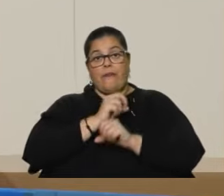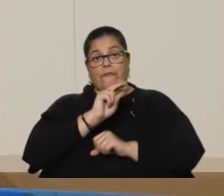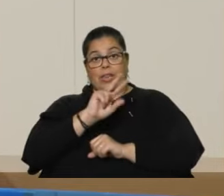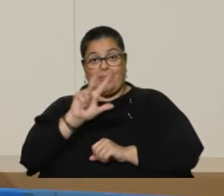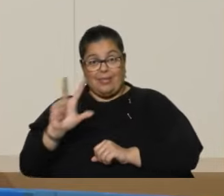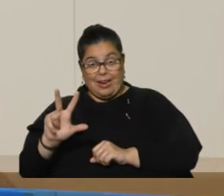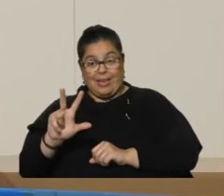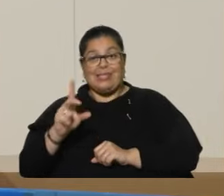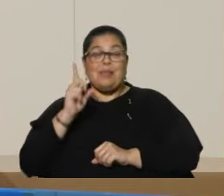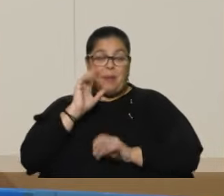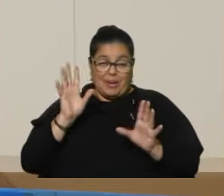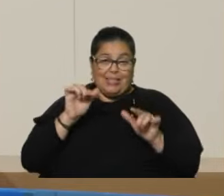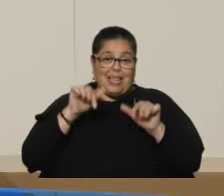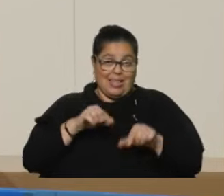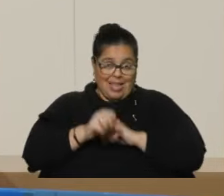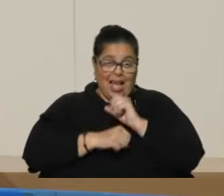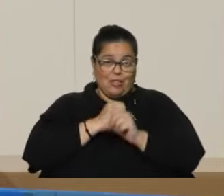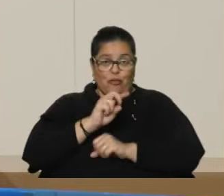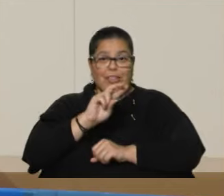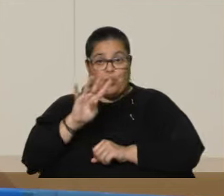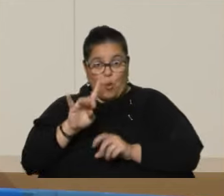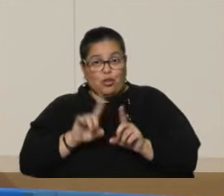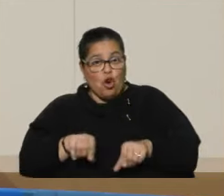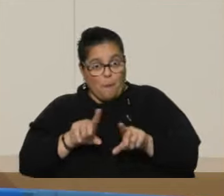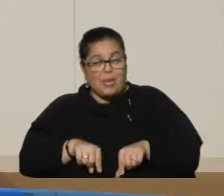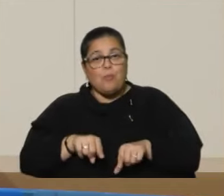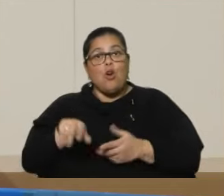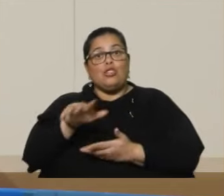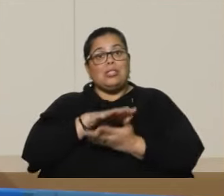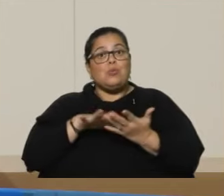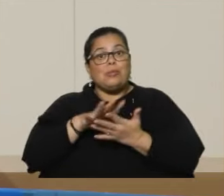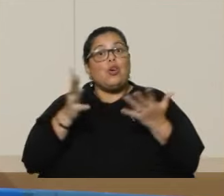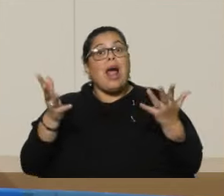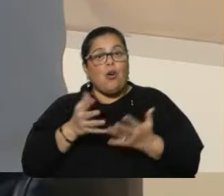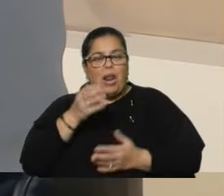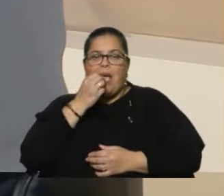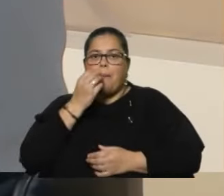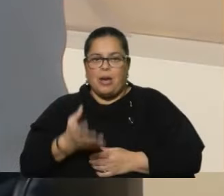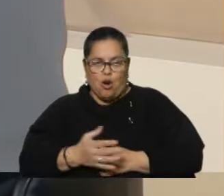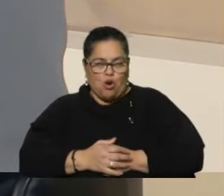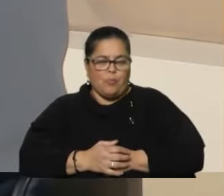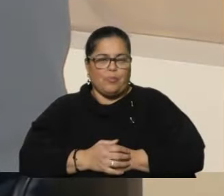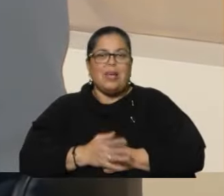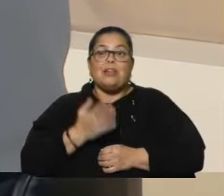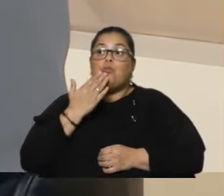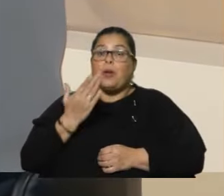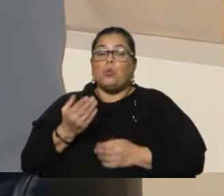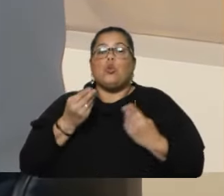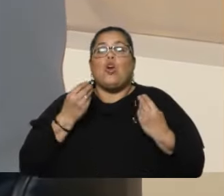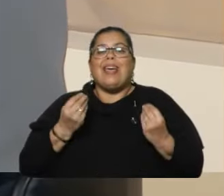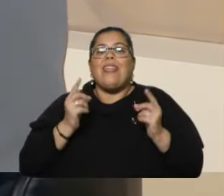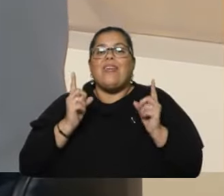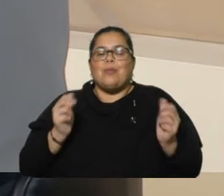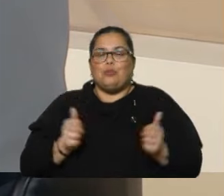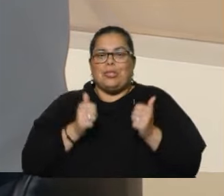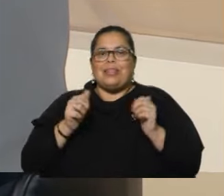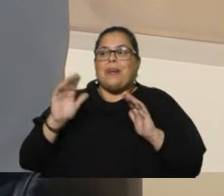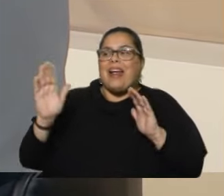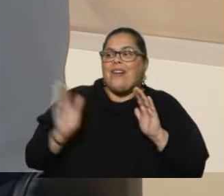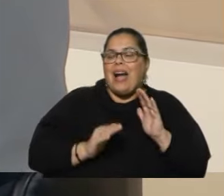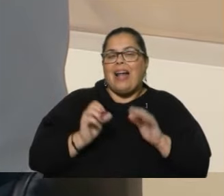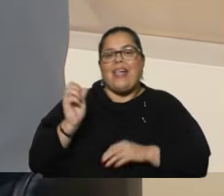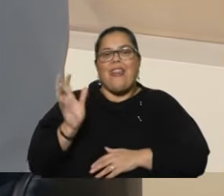dar en 2024, la situación es significativamente mejor. Pero yo le preguntaba, ¿qué habría que hacer para bajar el déficit fiscal? Porque a veces son